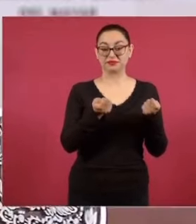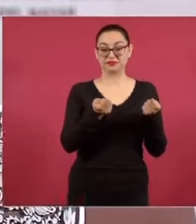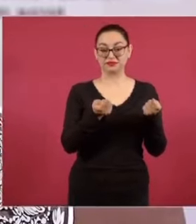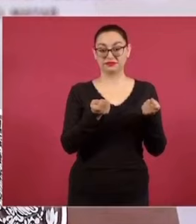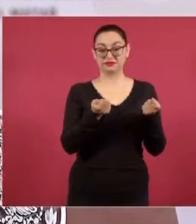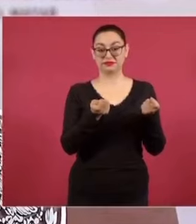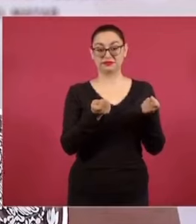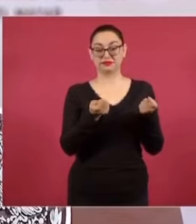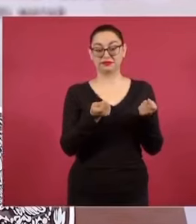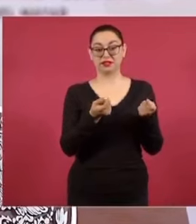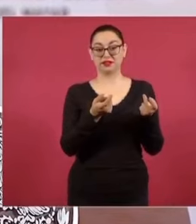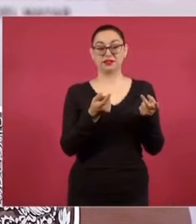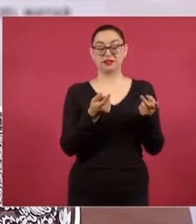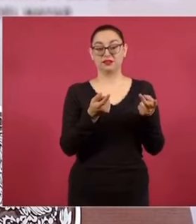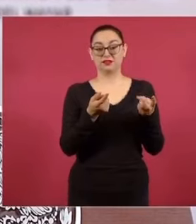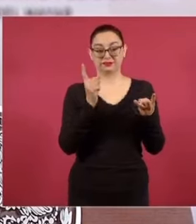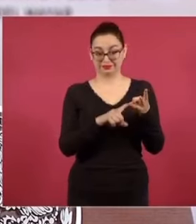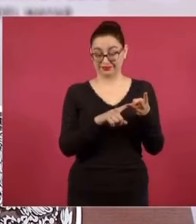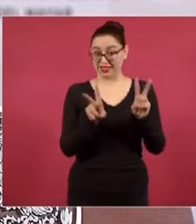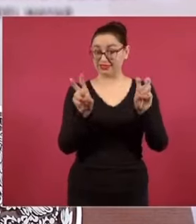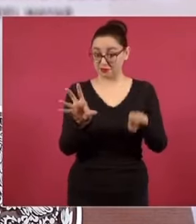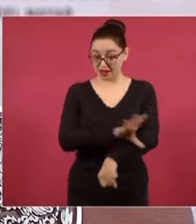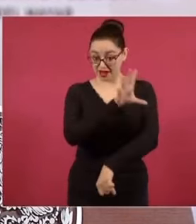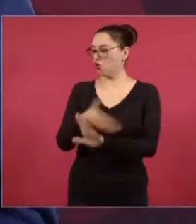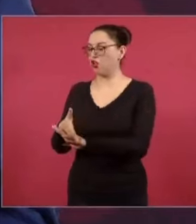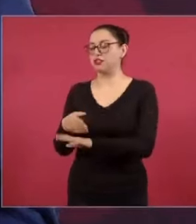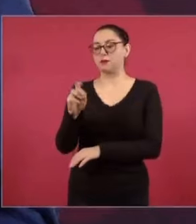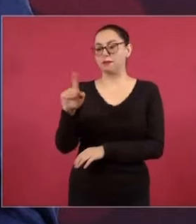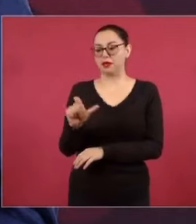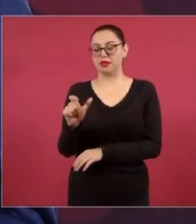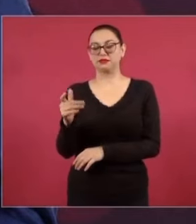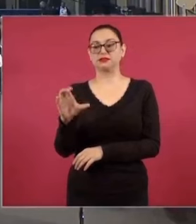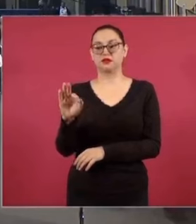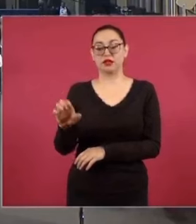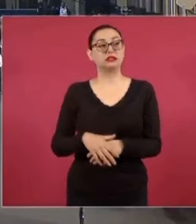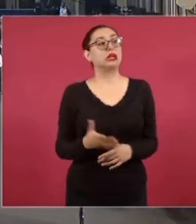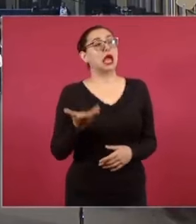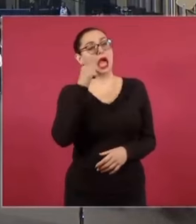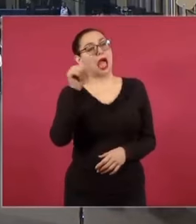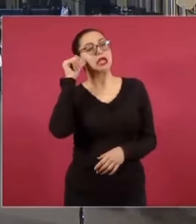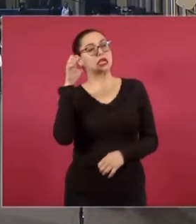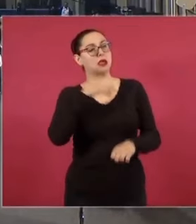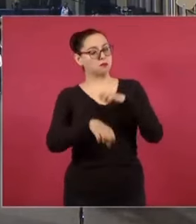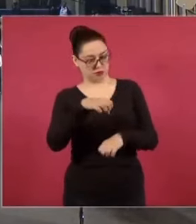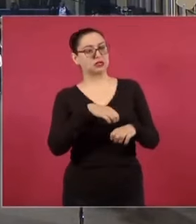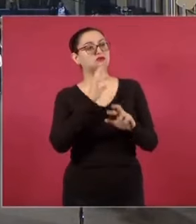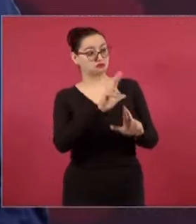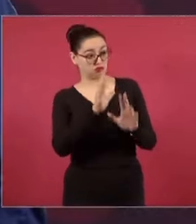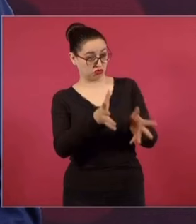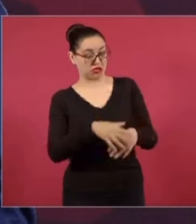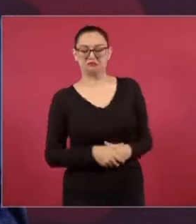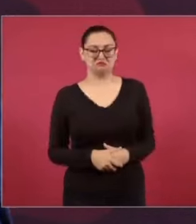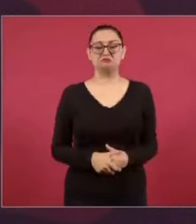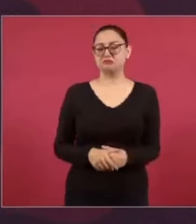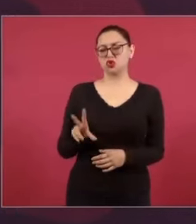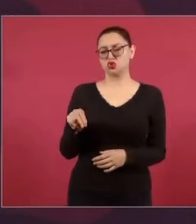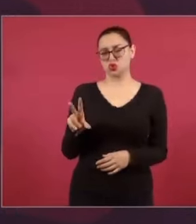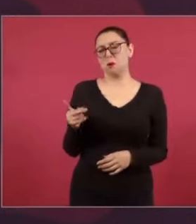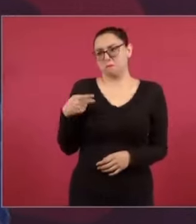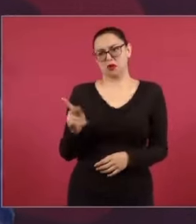lo que tiene que ver con la política energética, la controlan. ¿Y la respuesta, presidente, de los empresarios, de los señores? No, pero yo lo estoy llamando a que